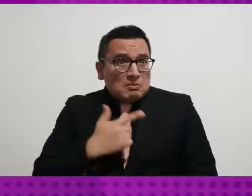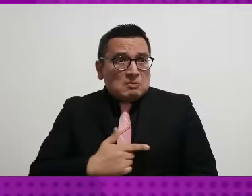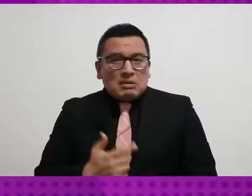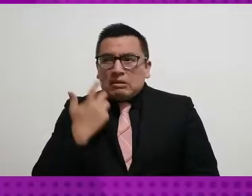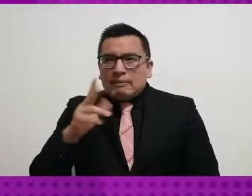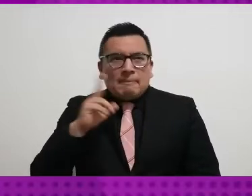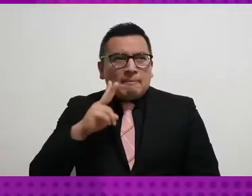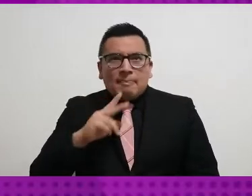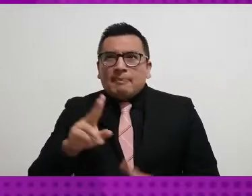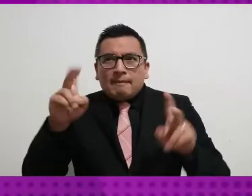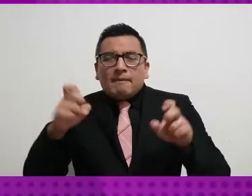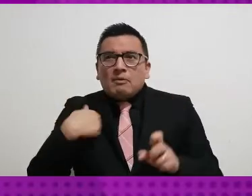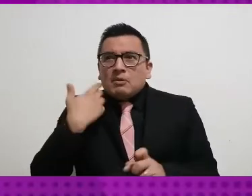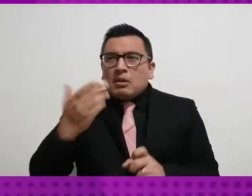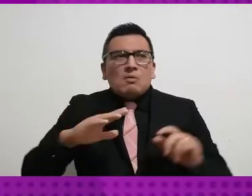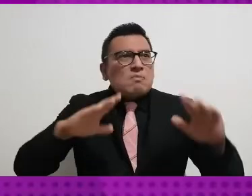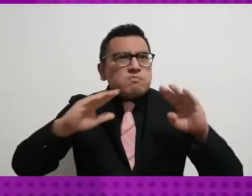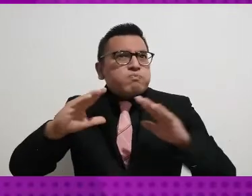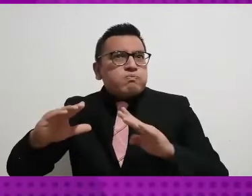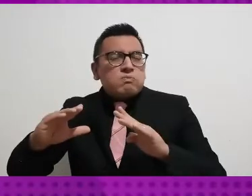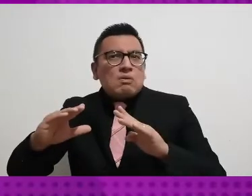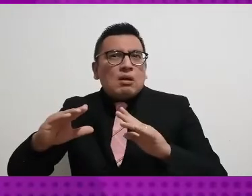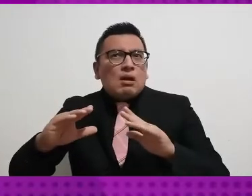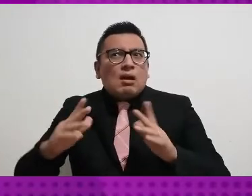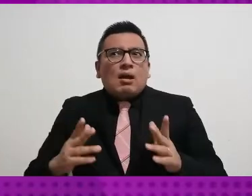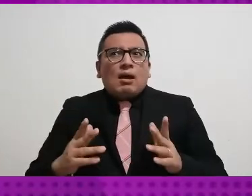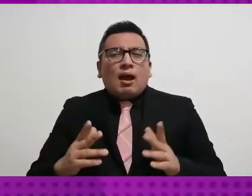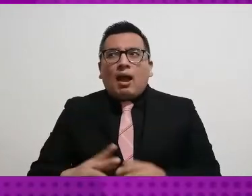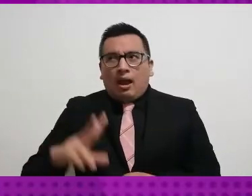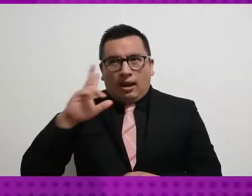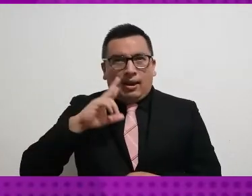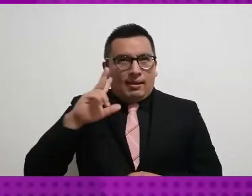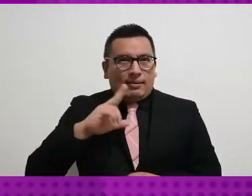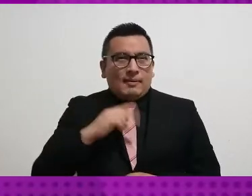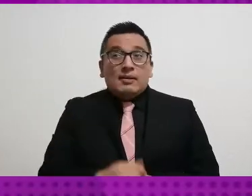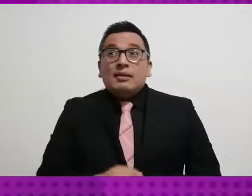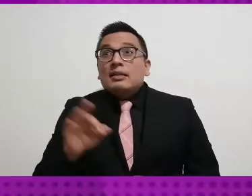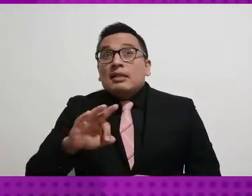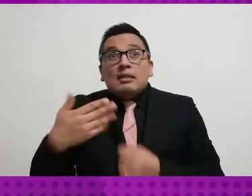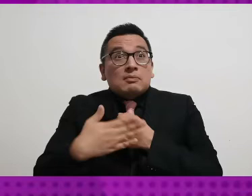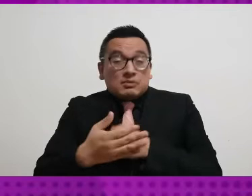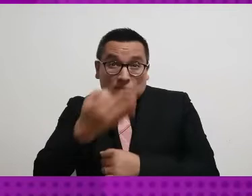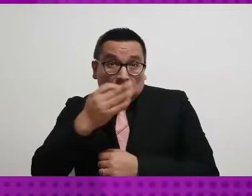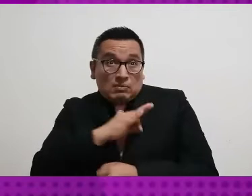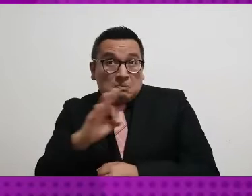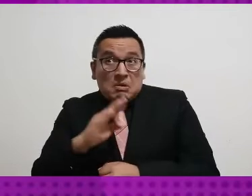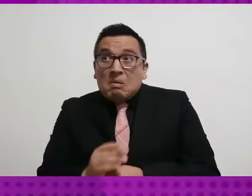gusta desarrollarse en el ámbito académico, sepan que hay un ejemplo que les puede ayudar en un corto plazo, porque realmente es muy joven